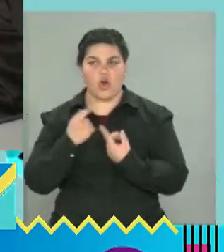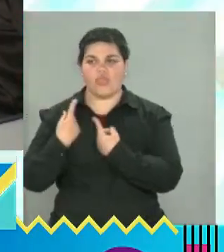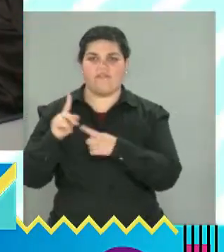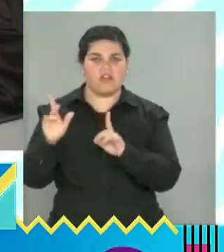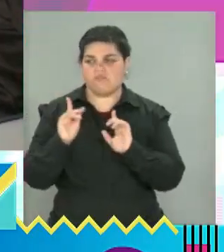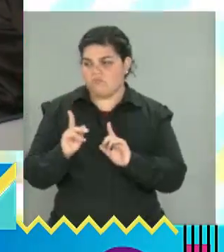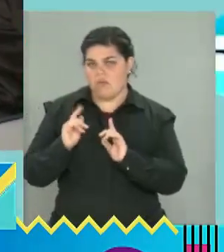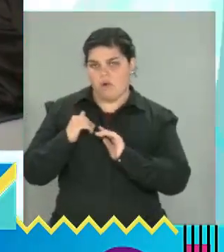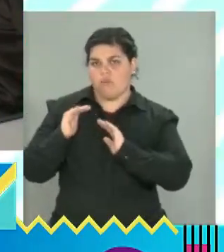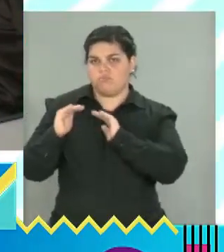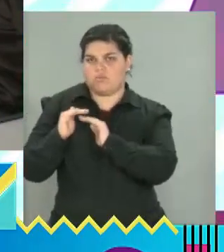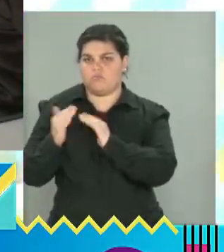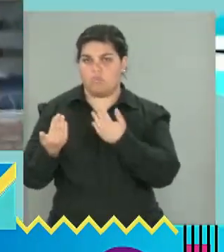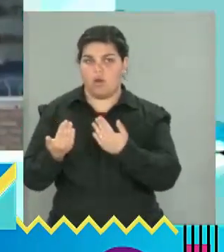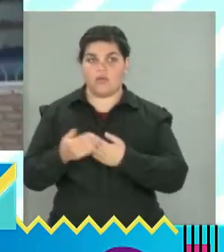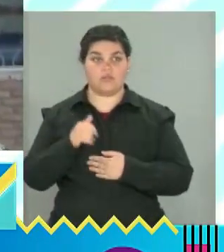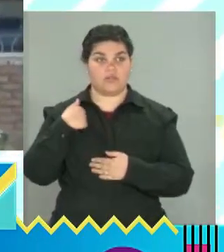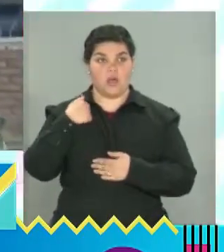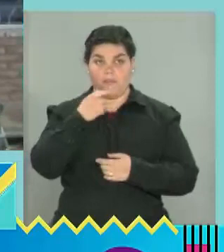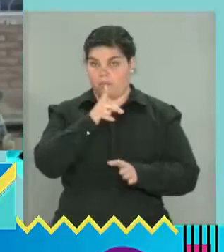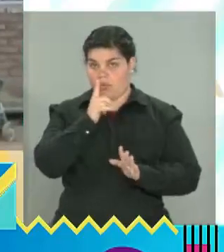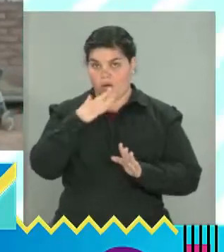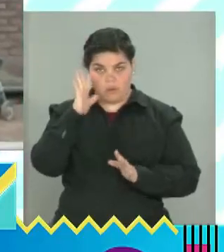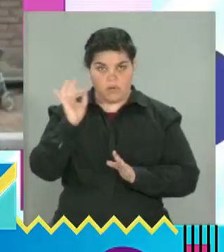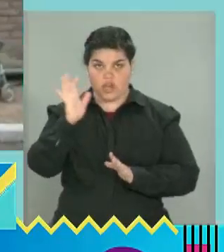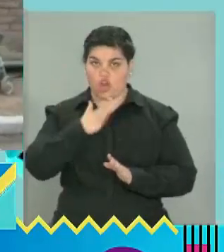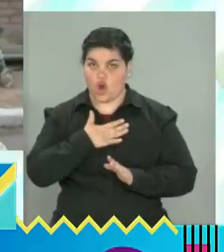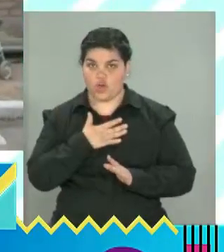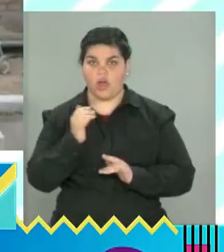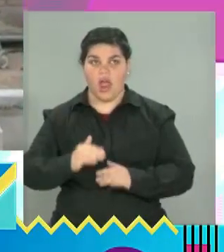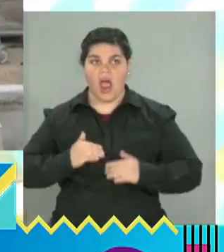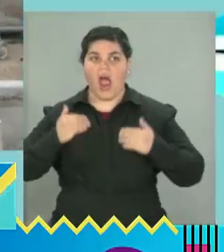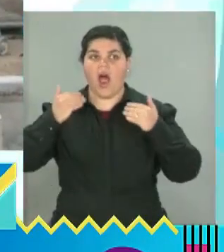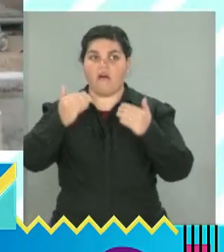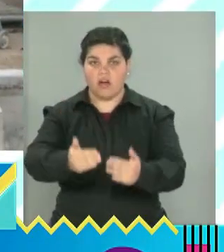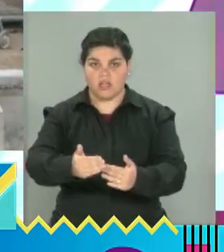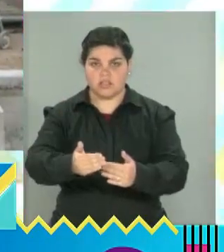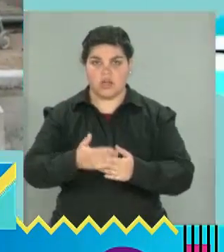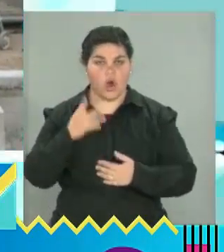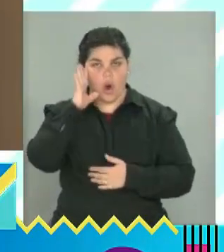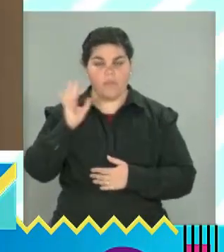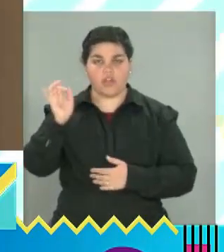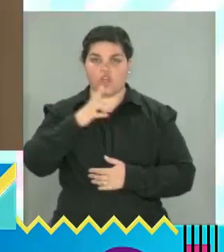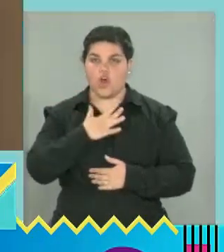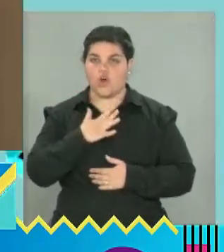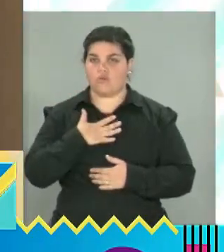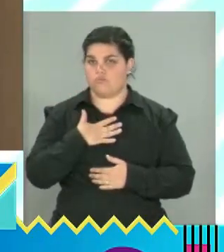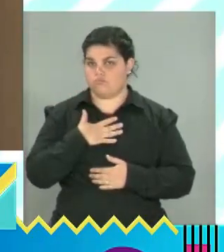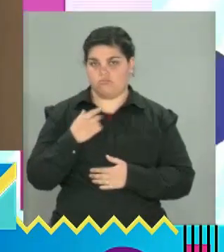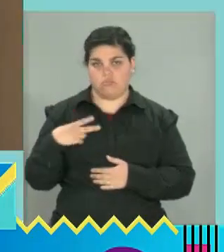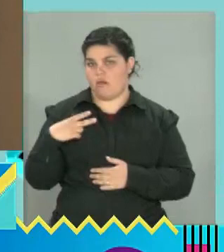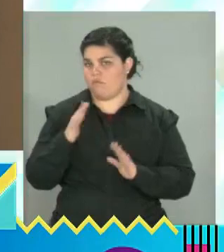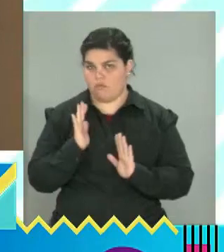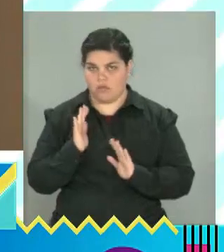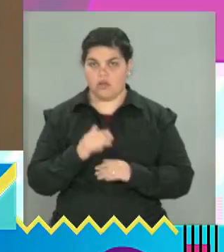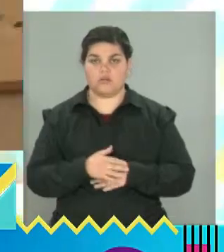es un avance, yo lo veo como un avance por lo menos, digo. Sí, esto es claramente. Una opinión personal también.